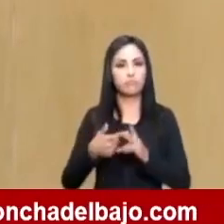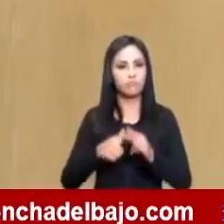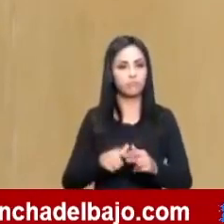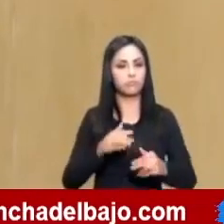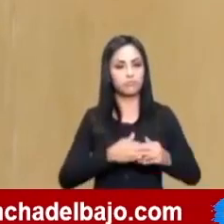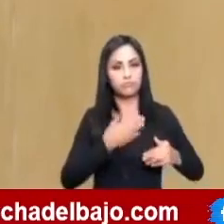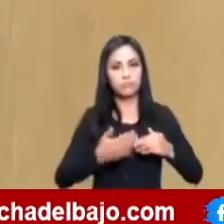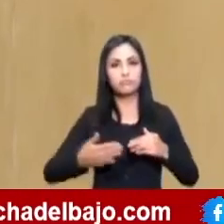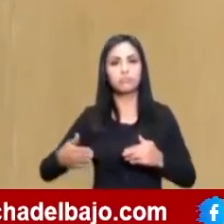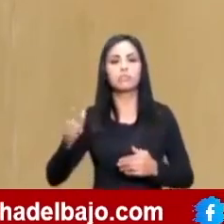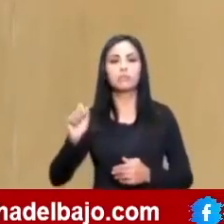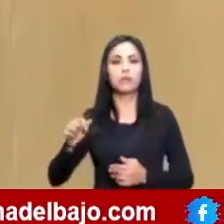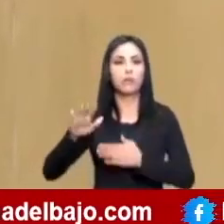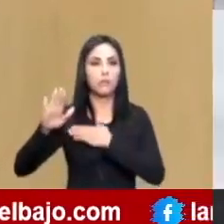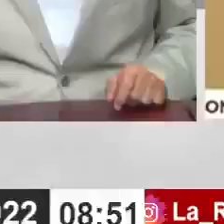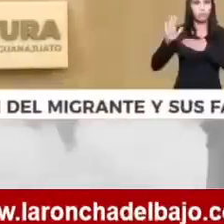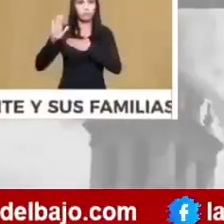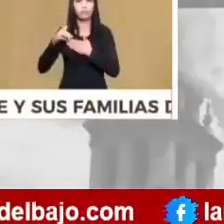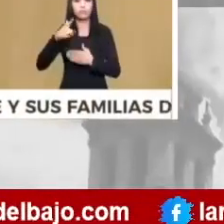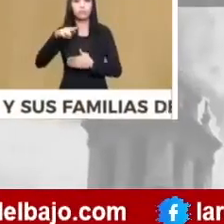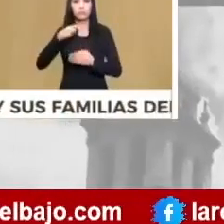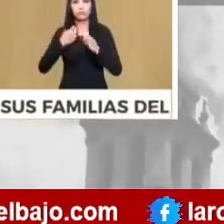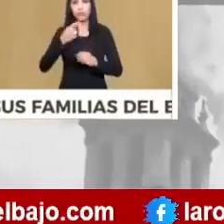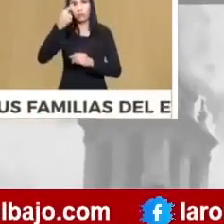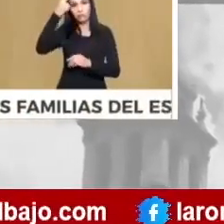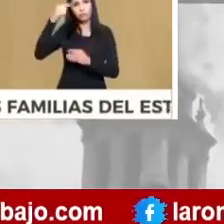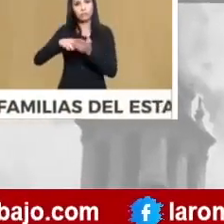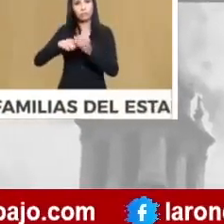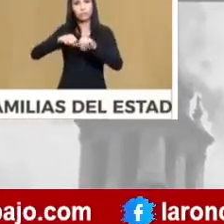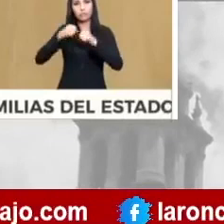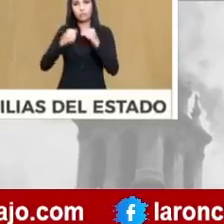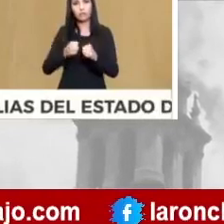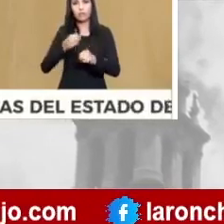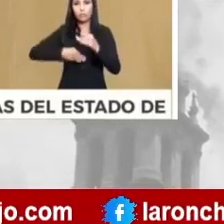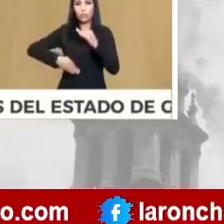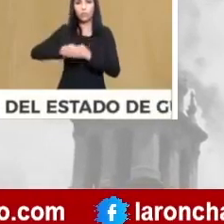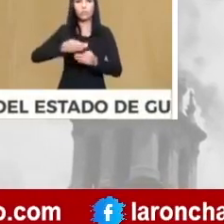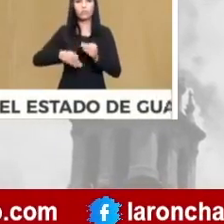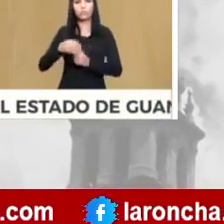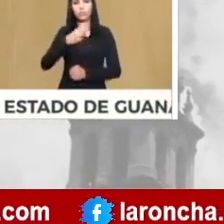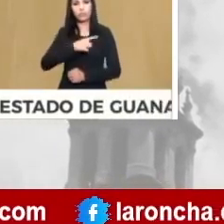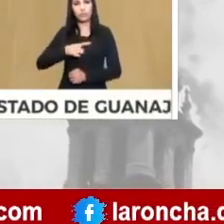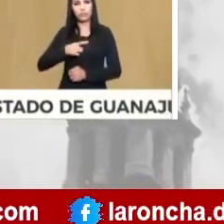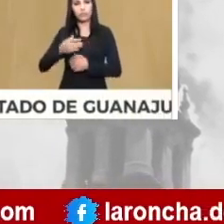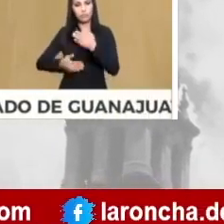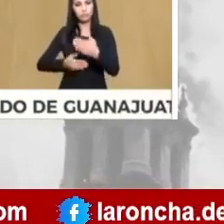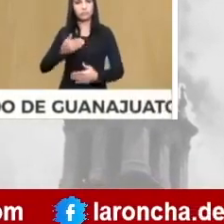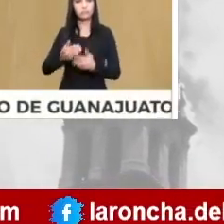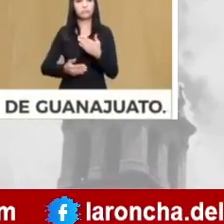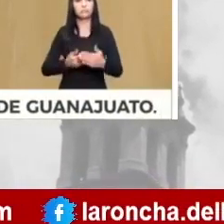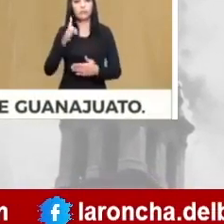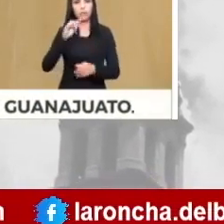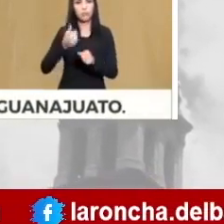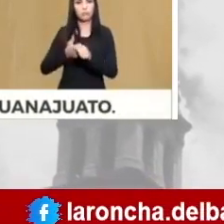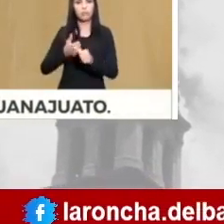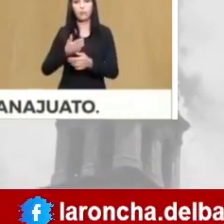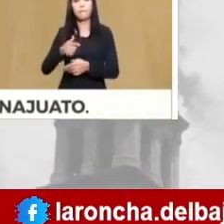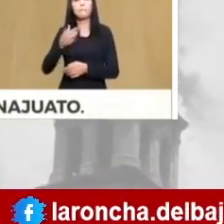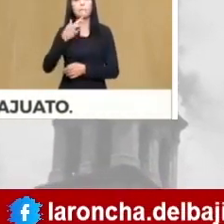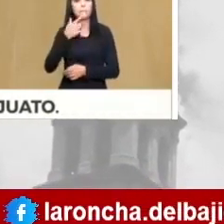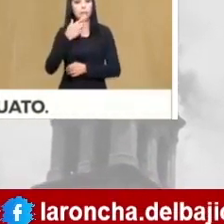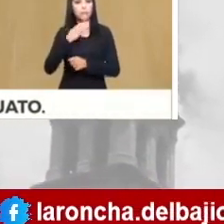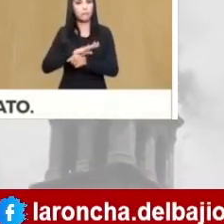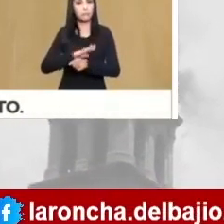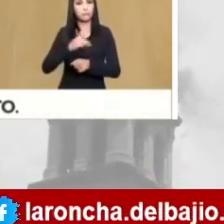ajena a los procesos de modernización y actualización exigió que la dinámica social que requiere de cambios que